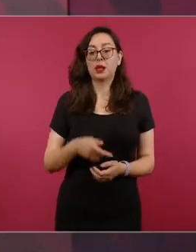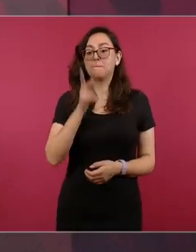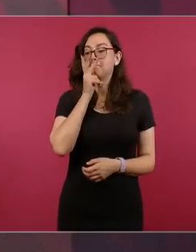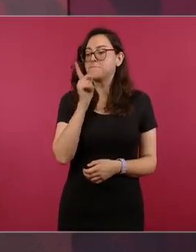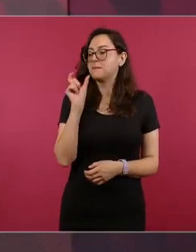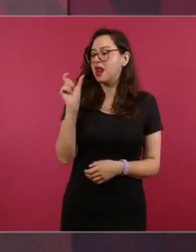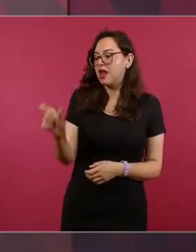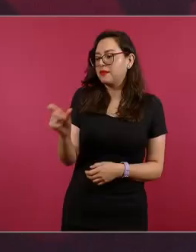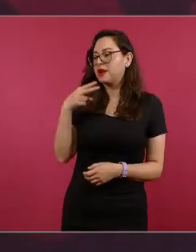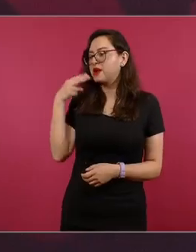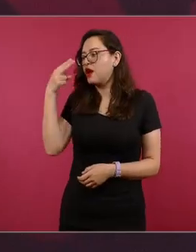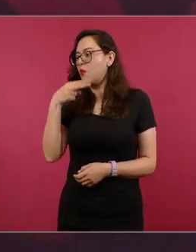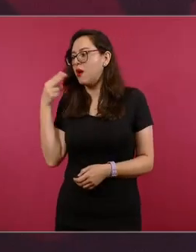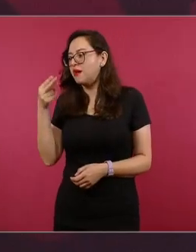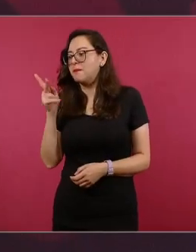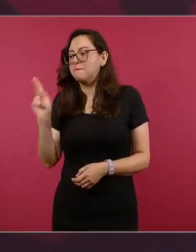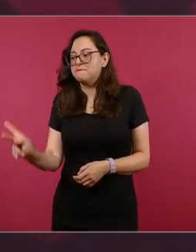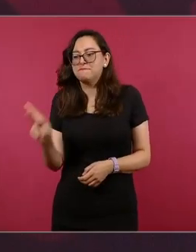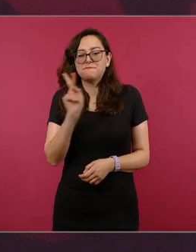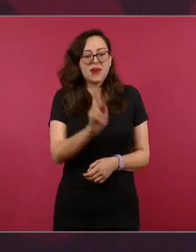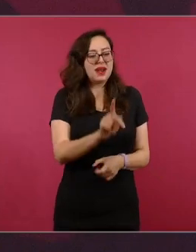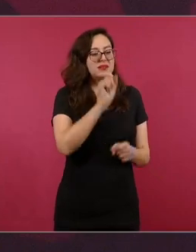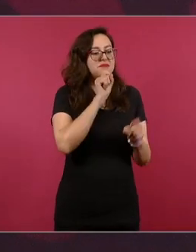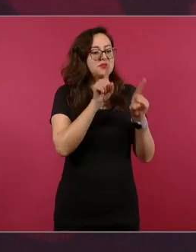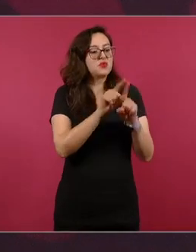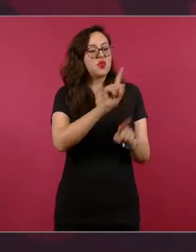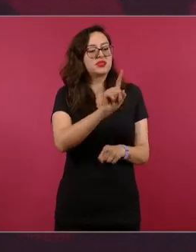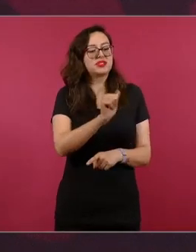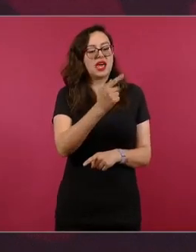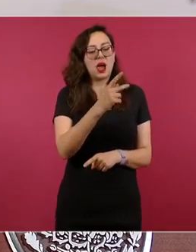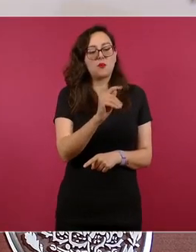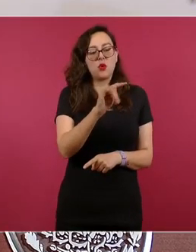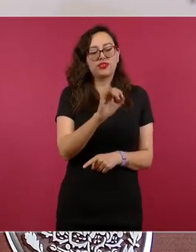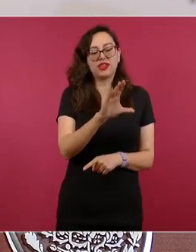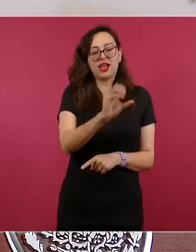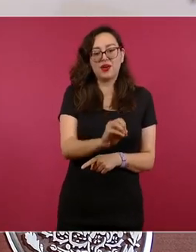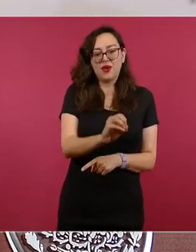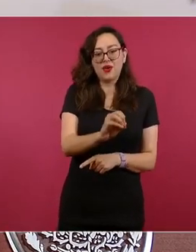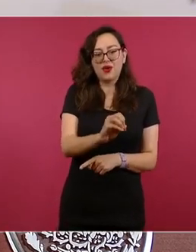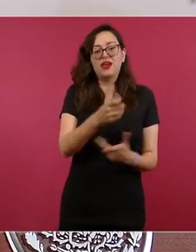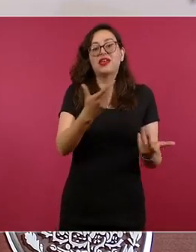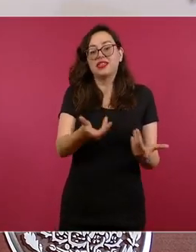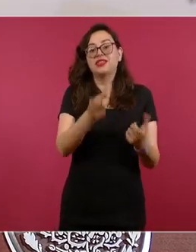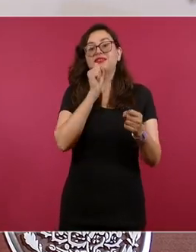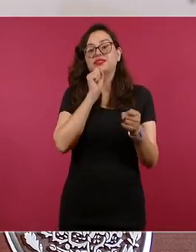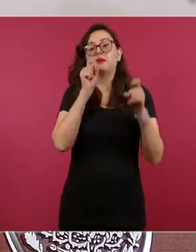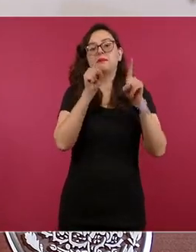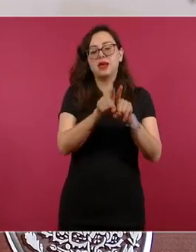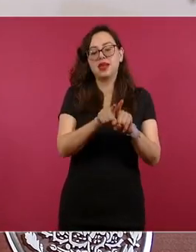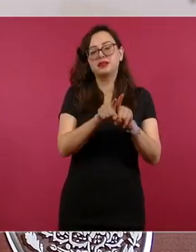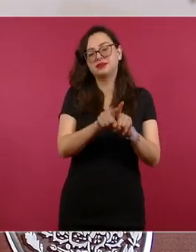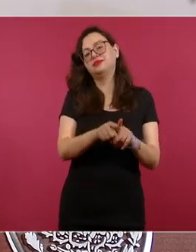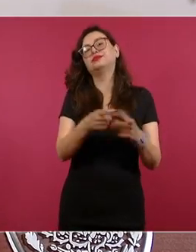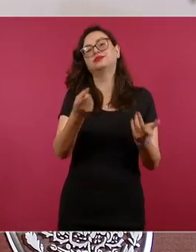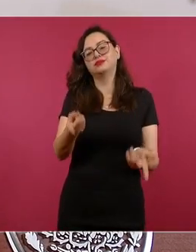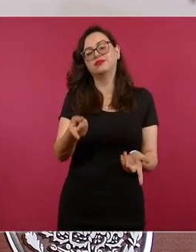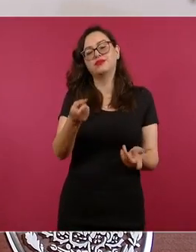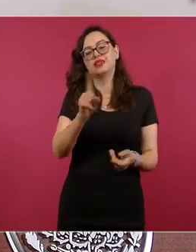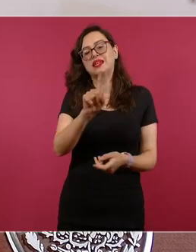tiene el nombre del héroe Zaragoza y luego